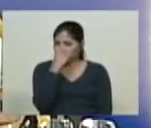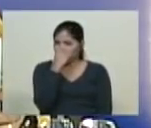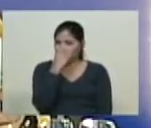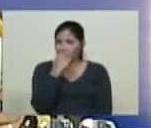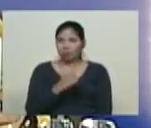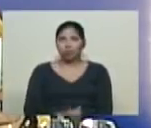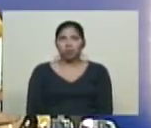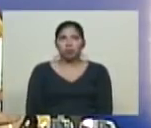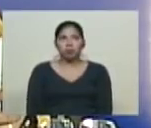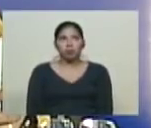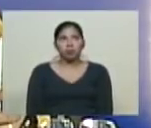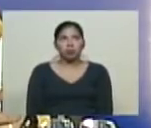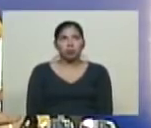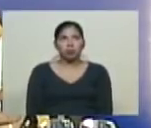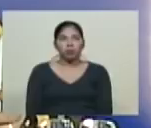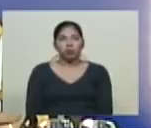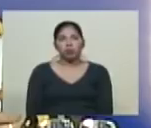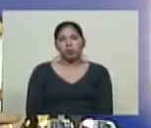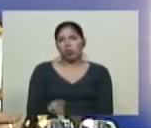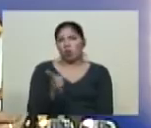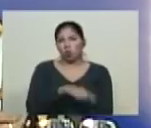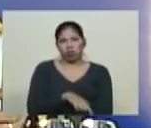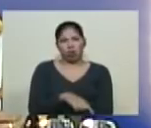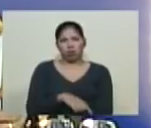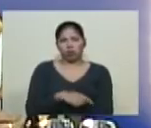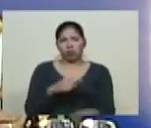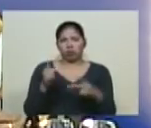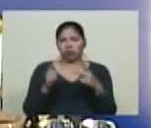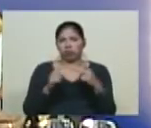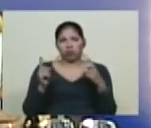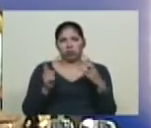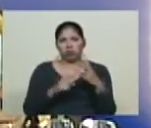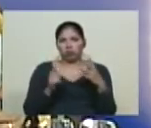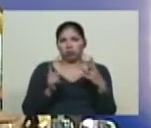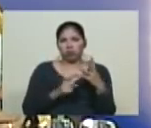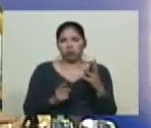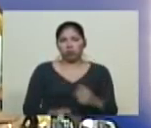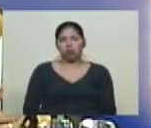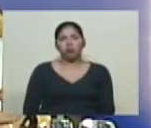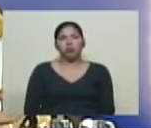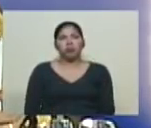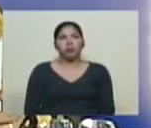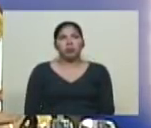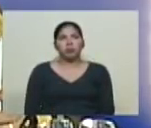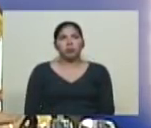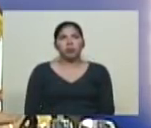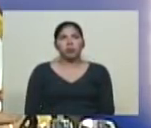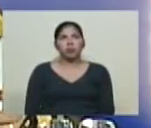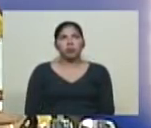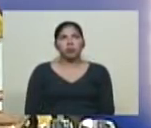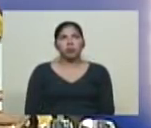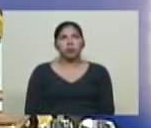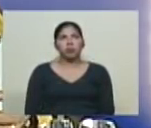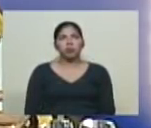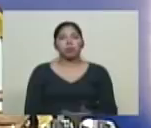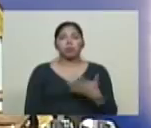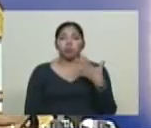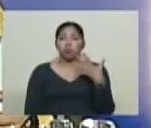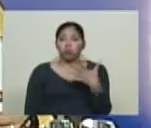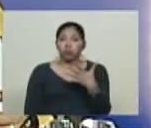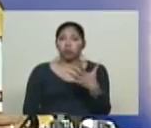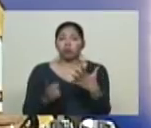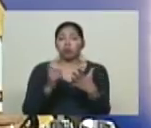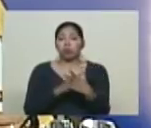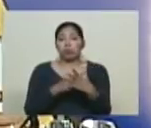polio IPV y la polio oral bivalente, tan importante. La pentavalente,